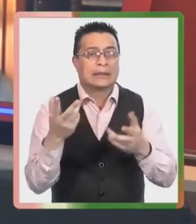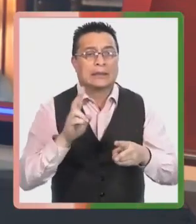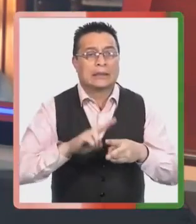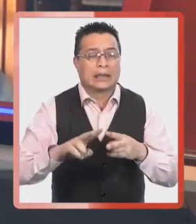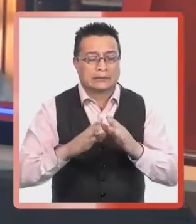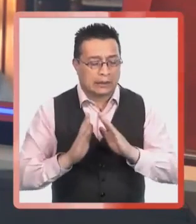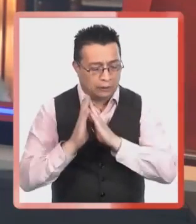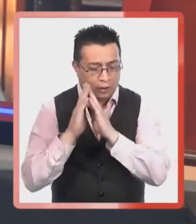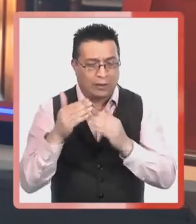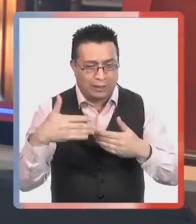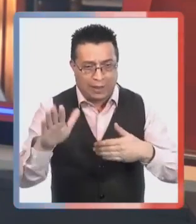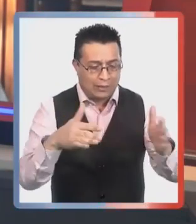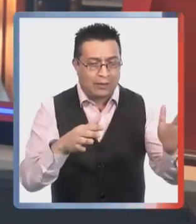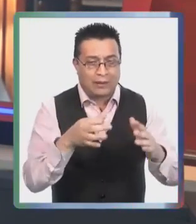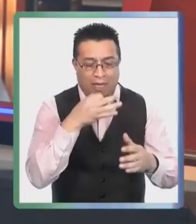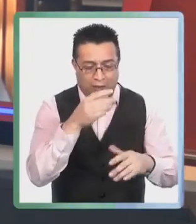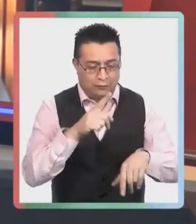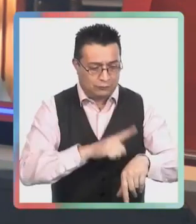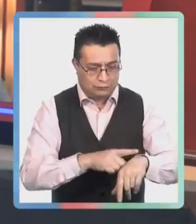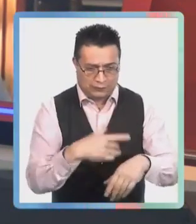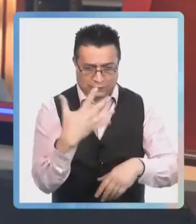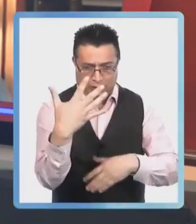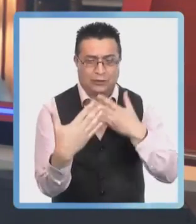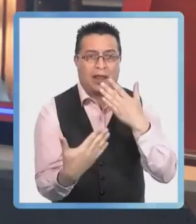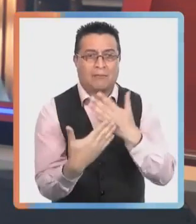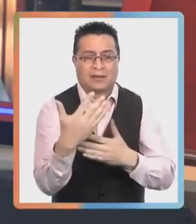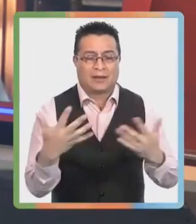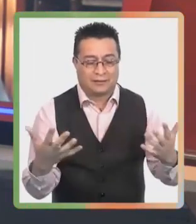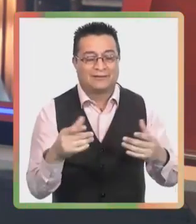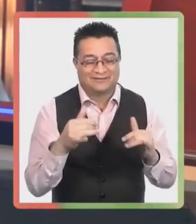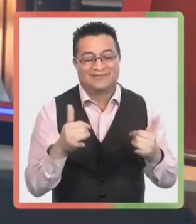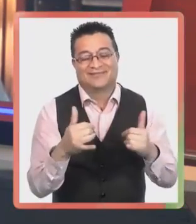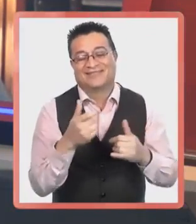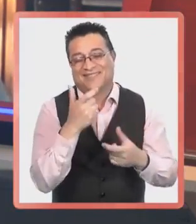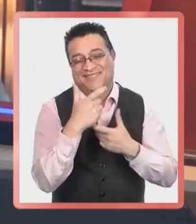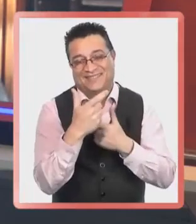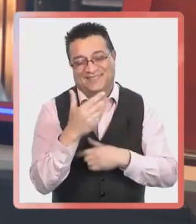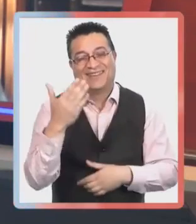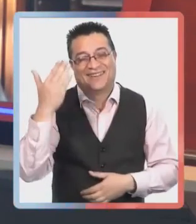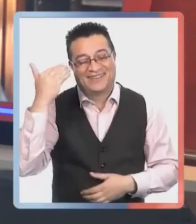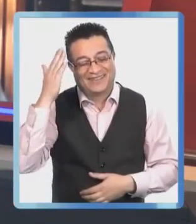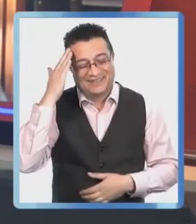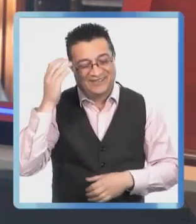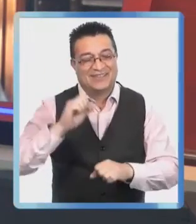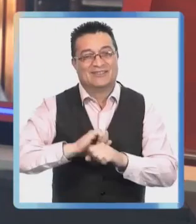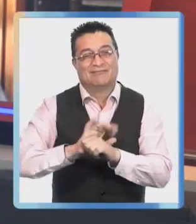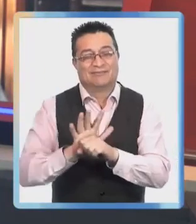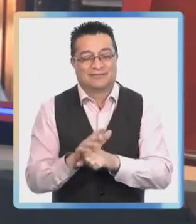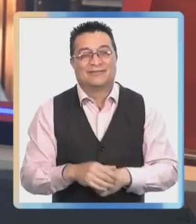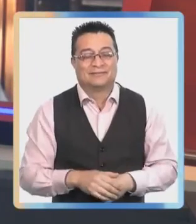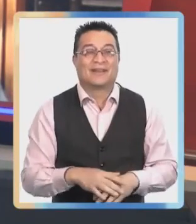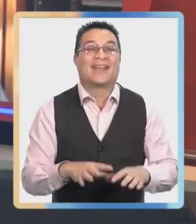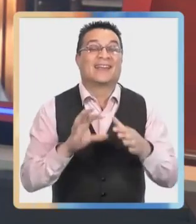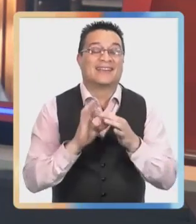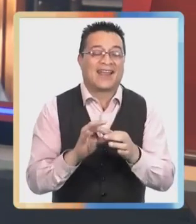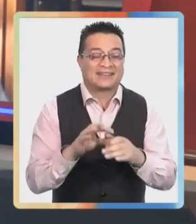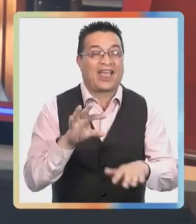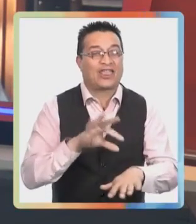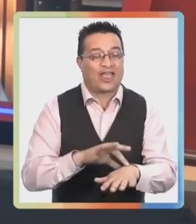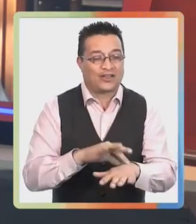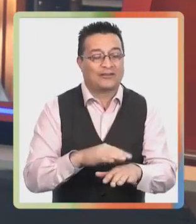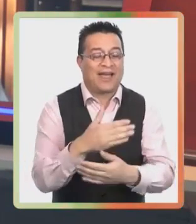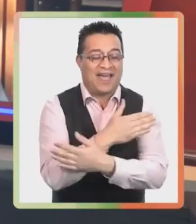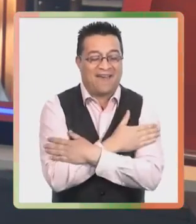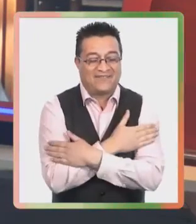acostarse ustedes, ¿qué hacen? ¿Por qué no van a dormir? Pero son anécdotas de la pandemia. Exacto. Doctor,